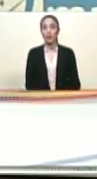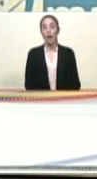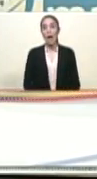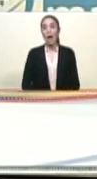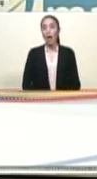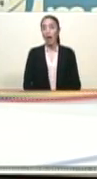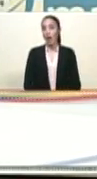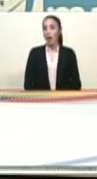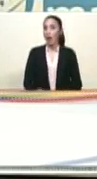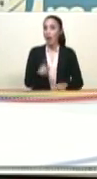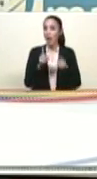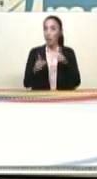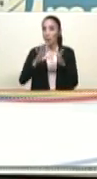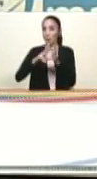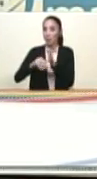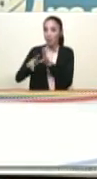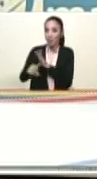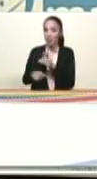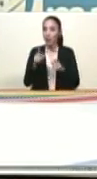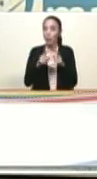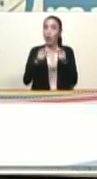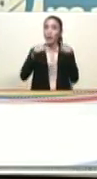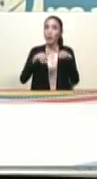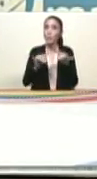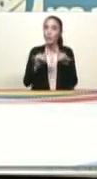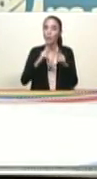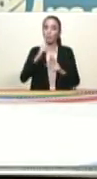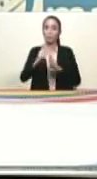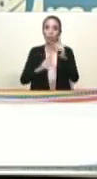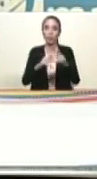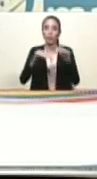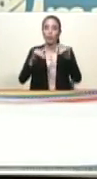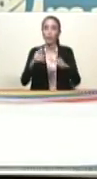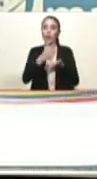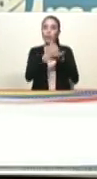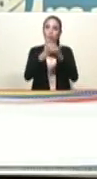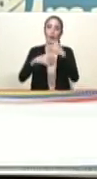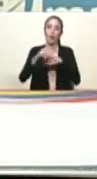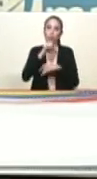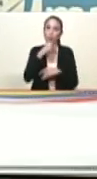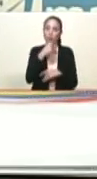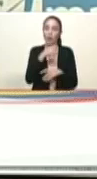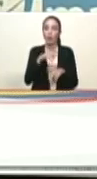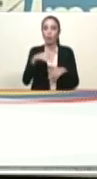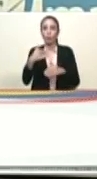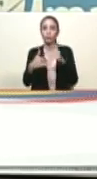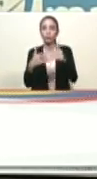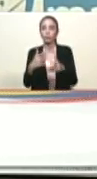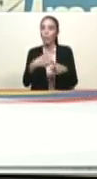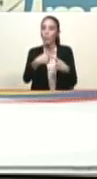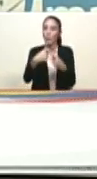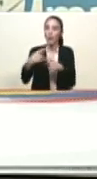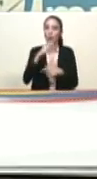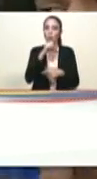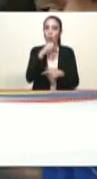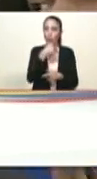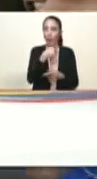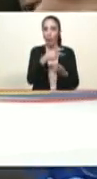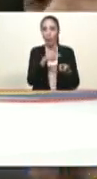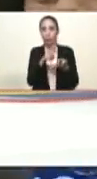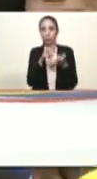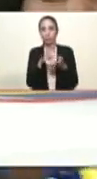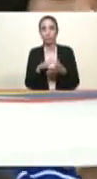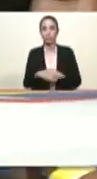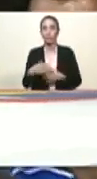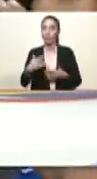No. El país tiene que crear riquezas para mantener a sus viejitos, a sus pensionados, para financiar